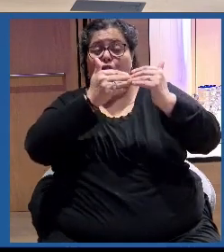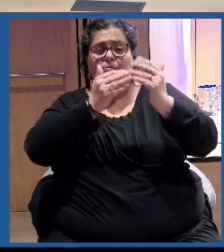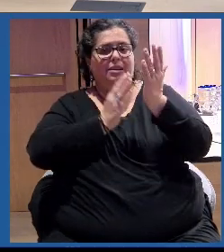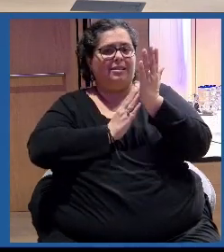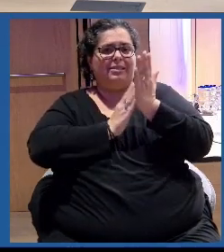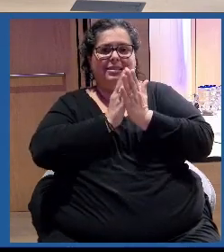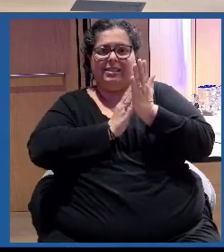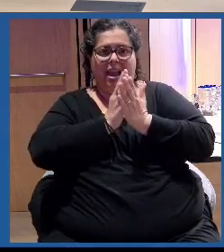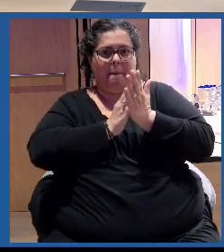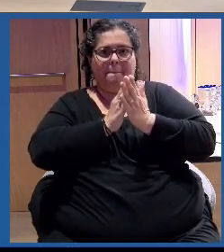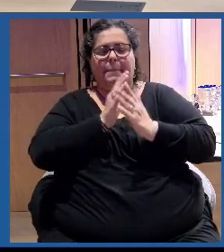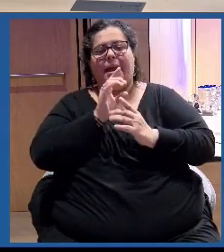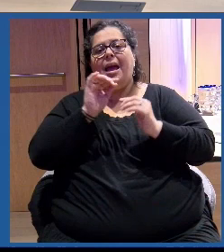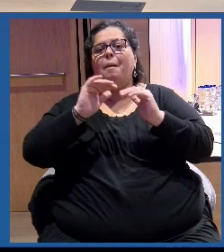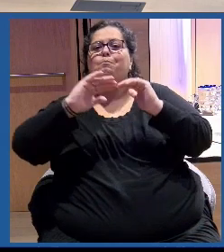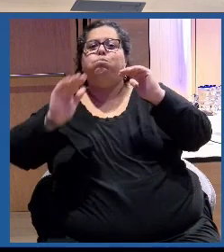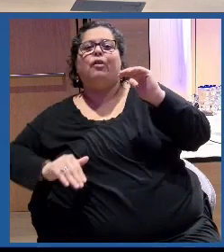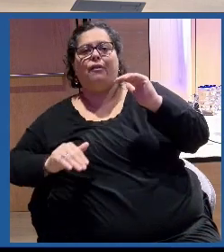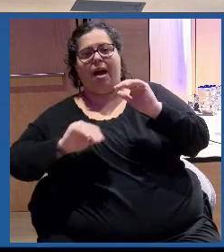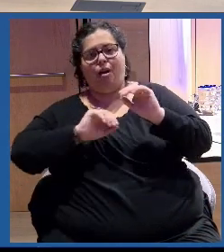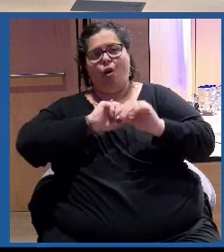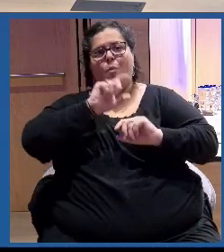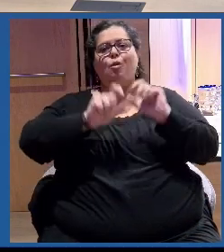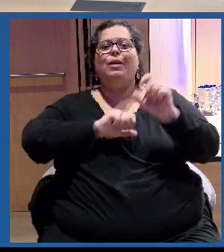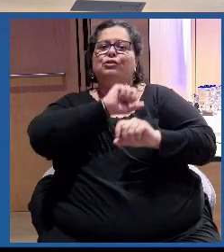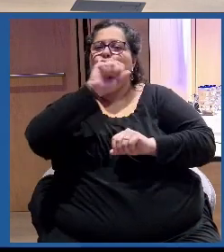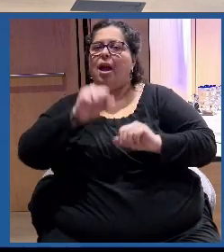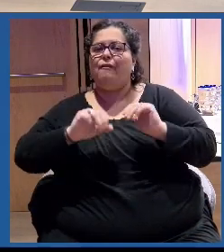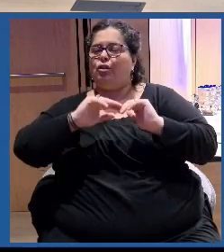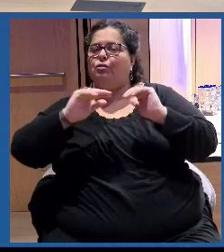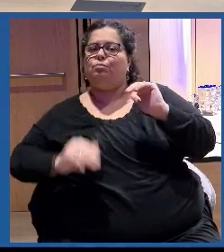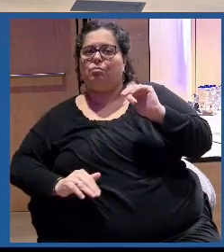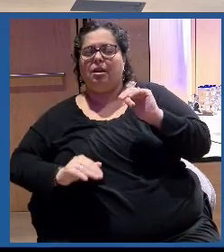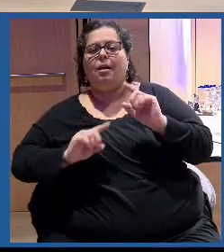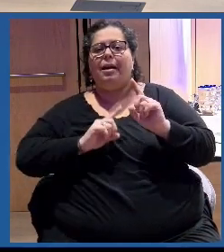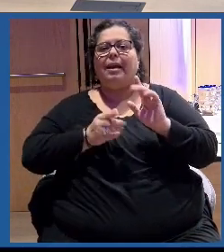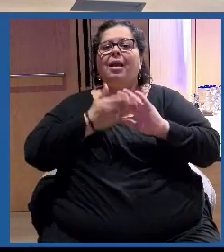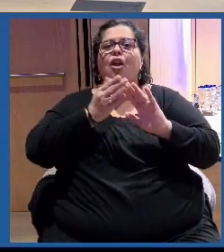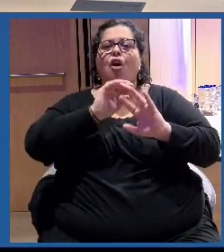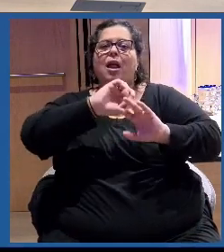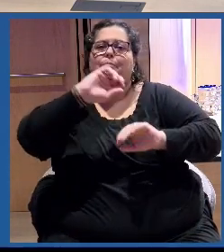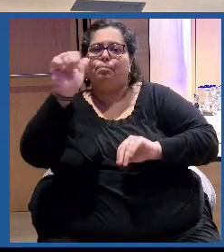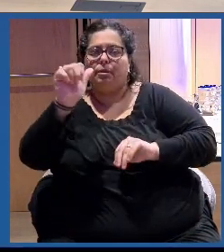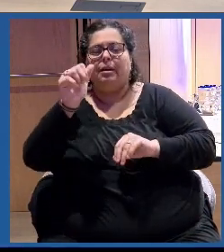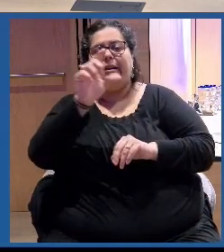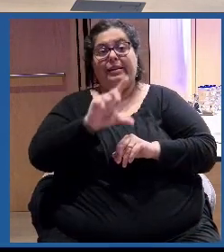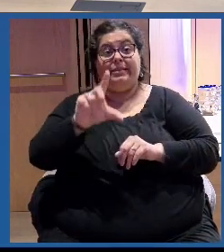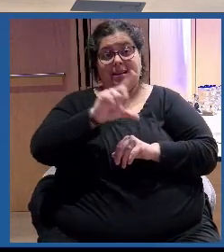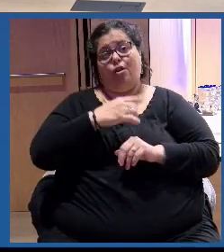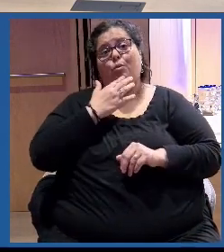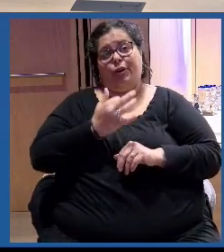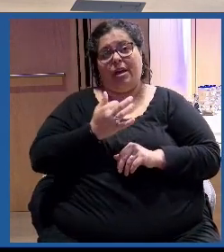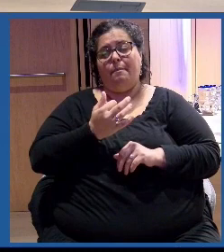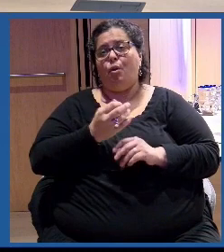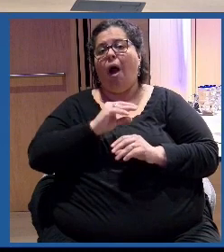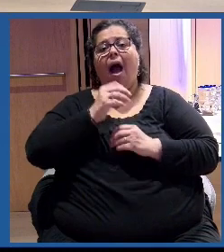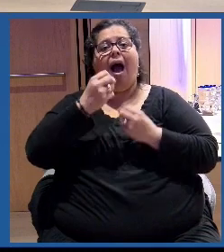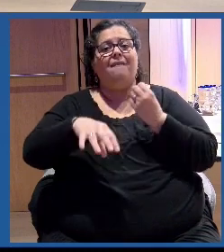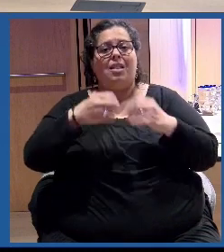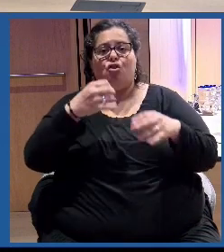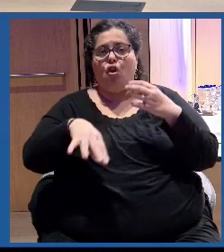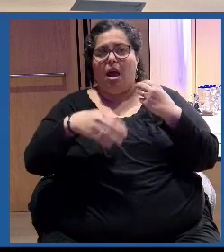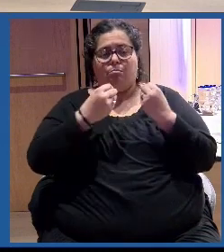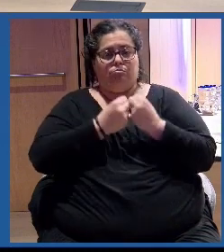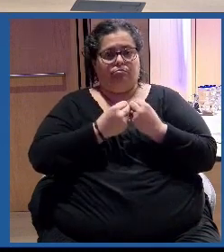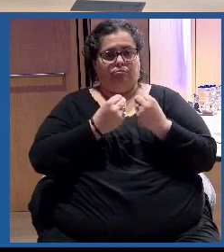encima y muy por debajo en la población afro que consigue culminar la educación media básica. Tenemos una deserción muy grande en